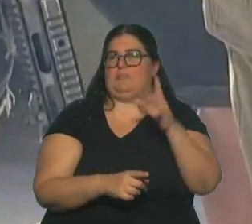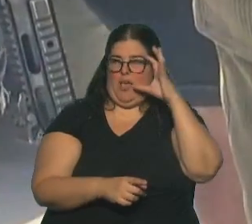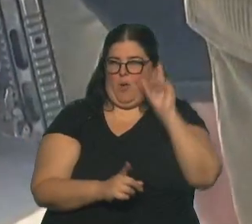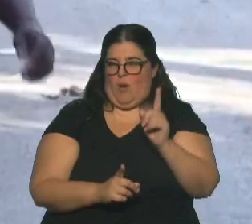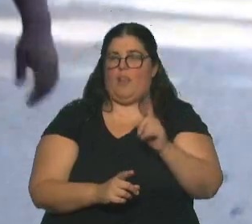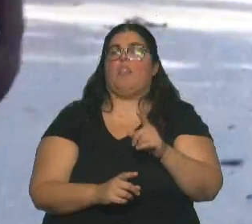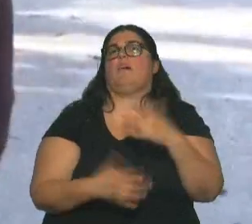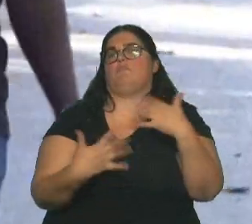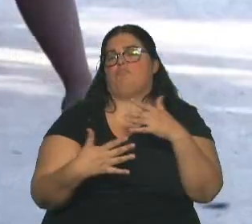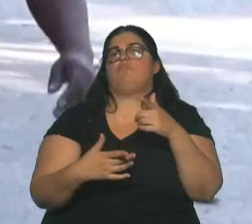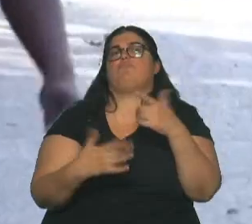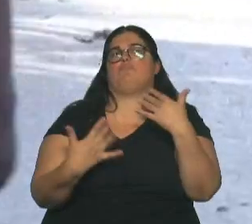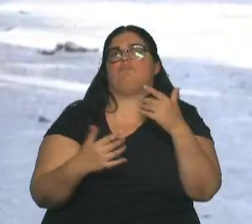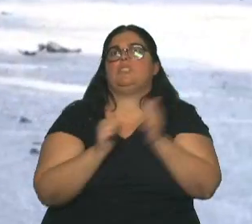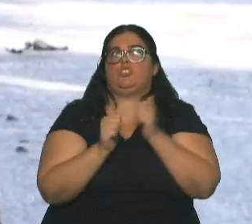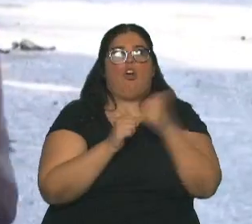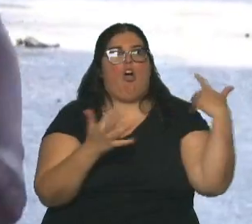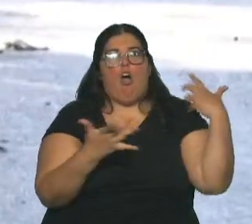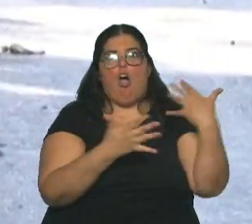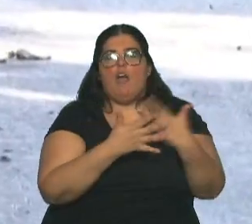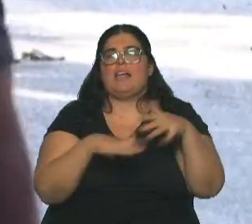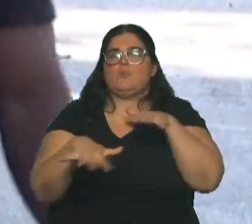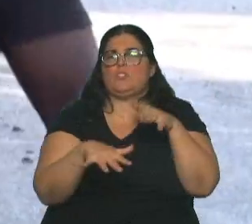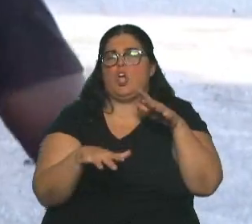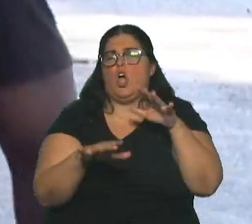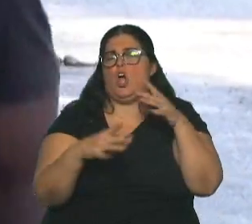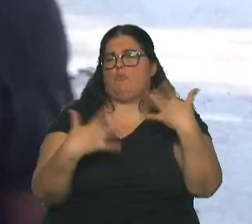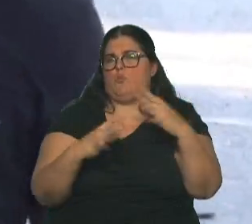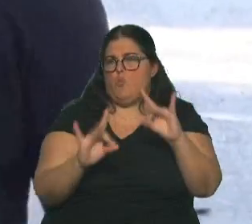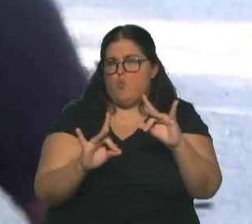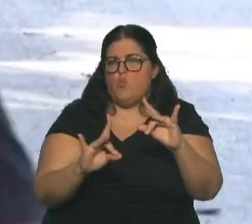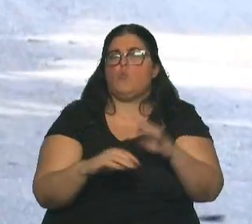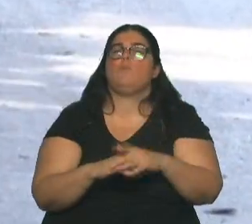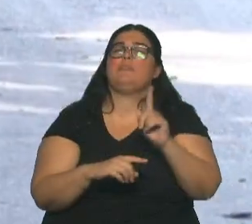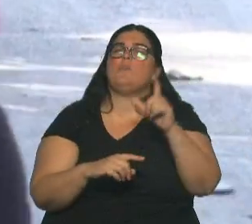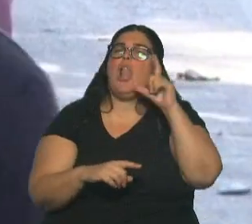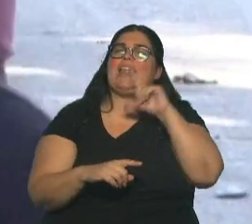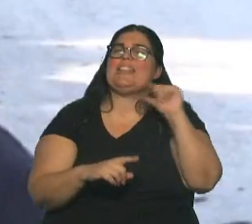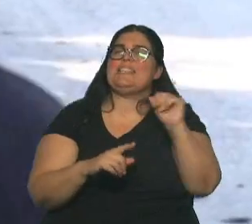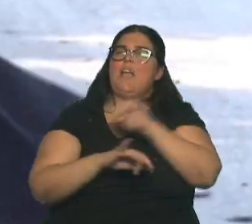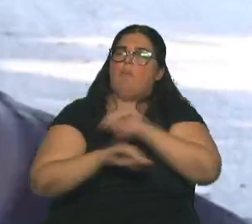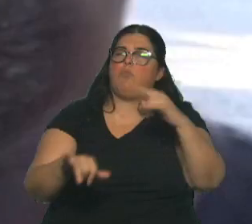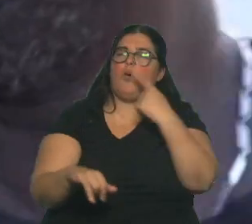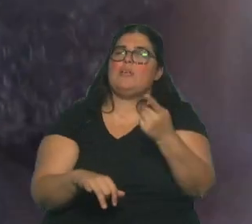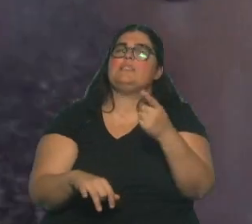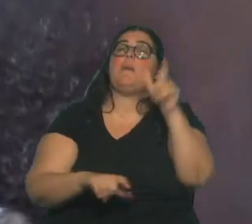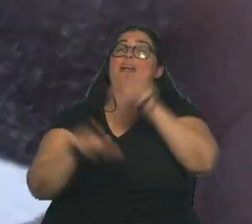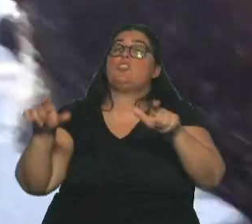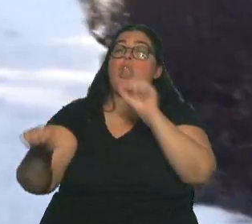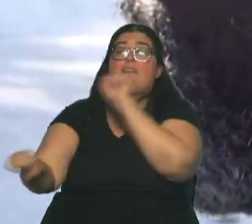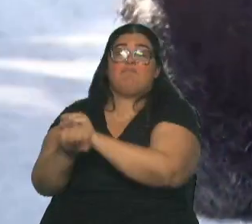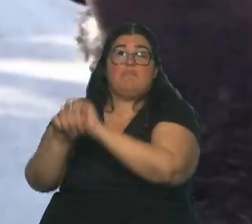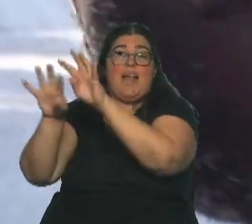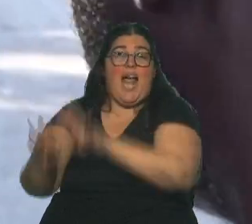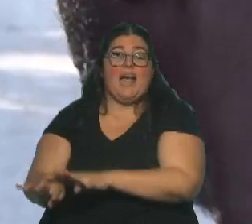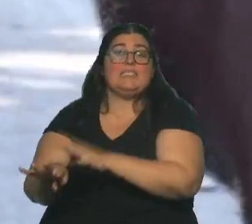esta dura crítica historia de Haití. Inclusive recién Leticia hacía mención a los reclusos que fueron liberados